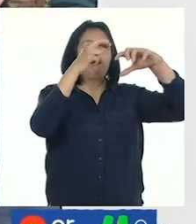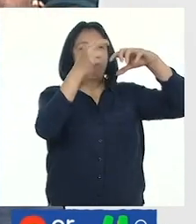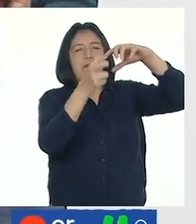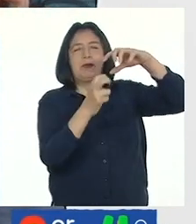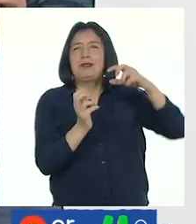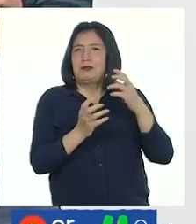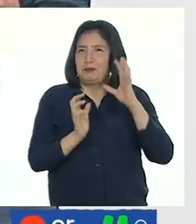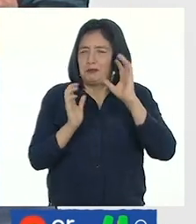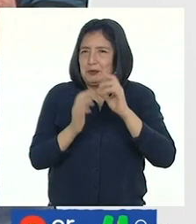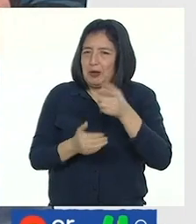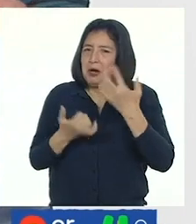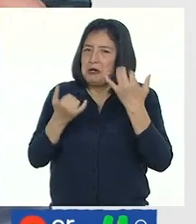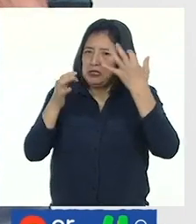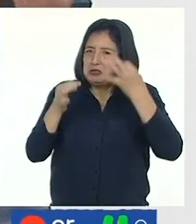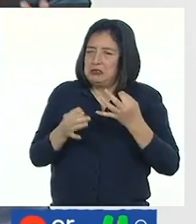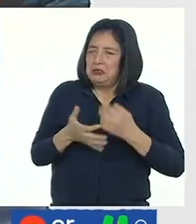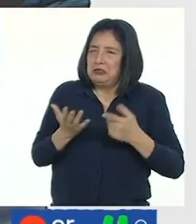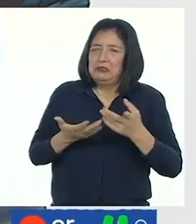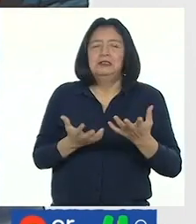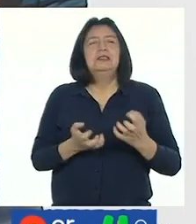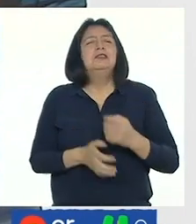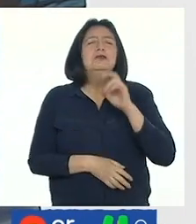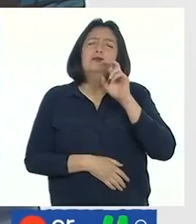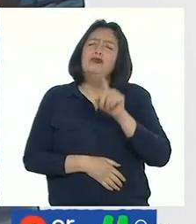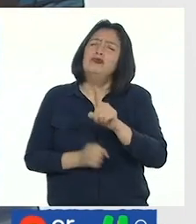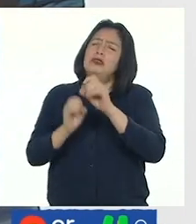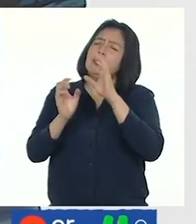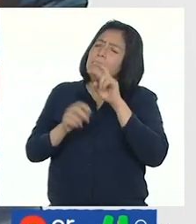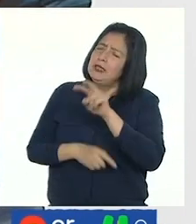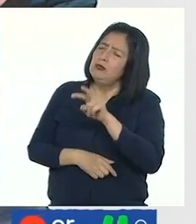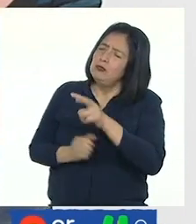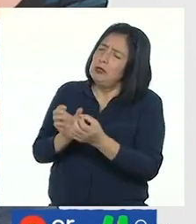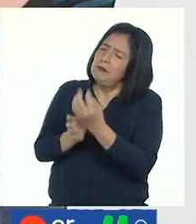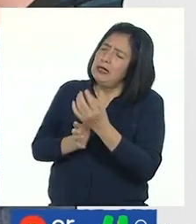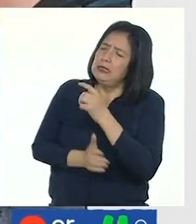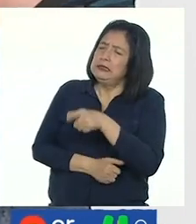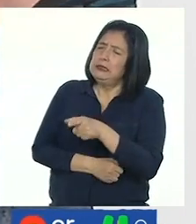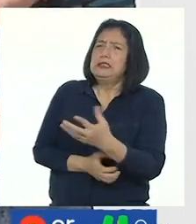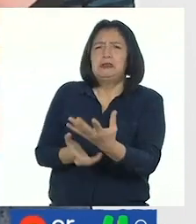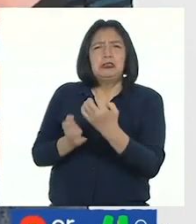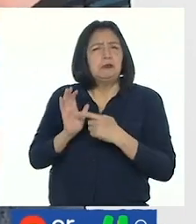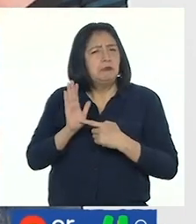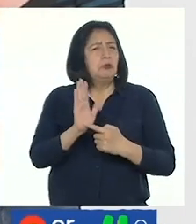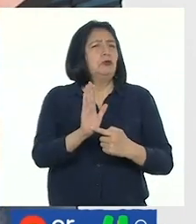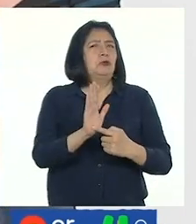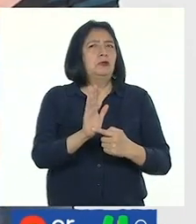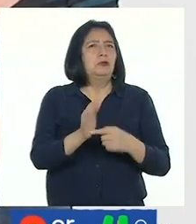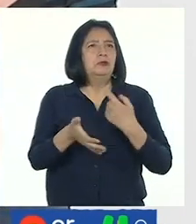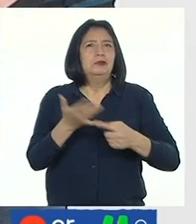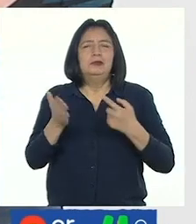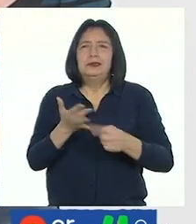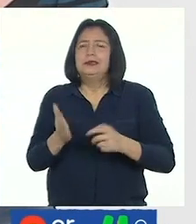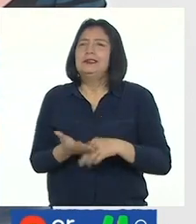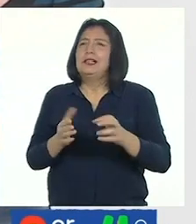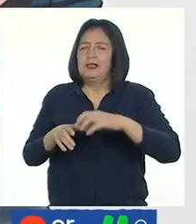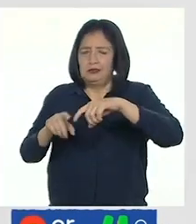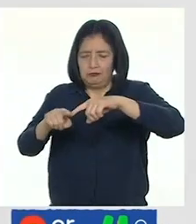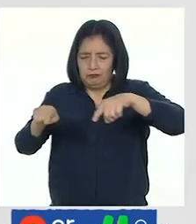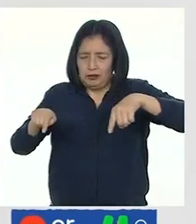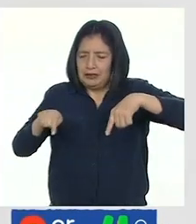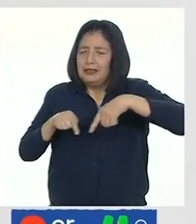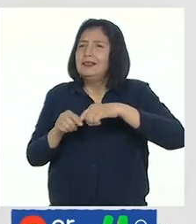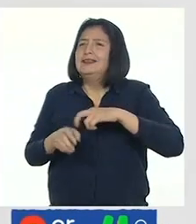aventuras. Ahora ha decidido pasar un día observando algunas plantas y nos quiere enseñar el pastel de papa que ha